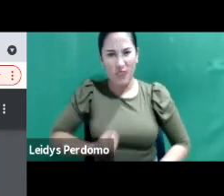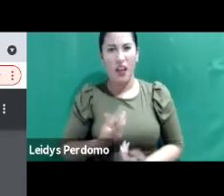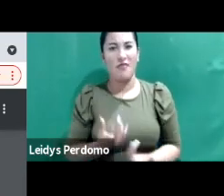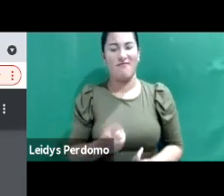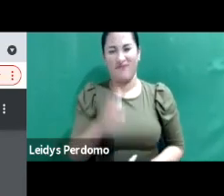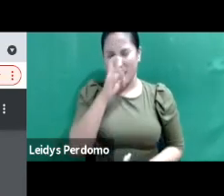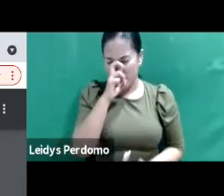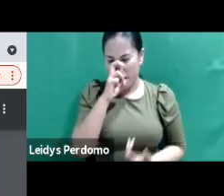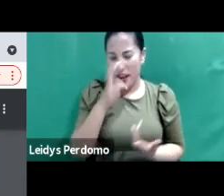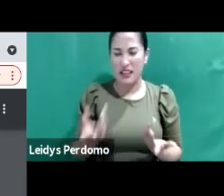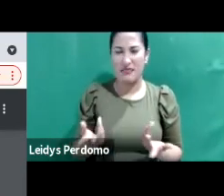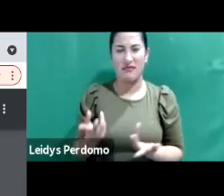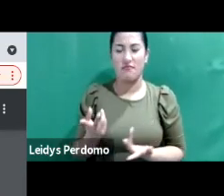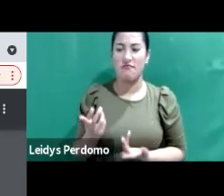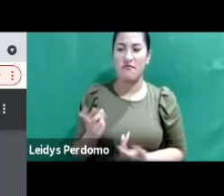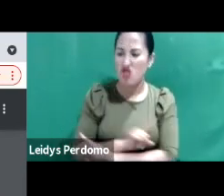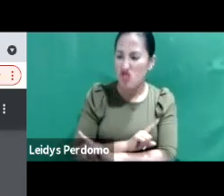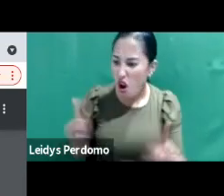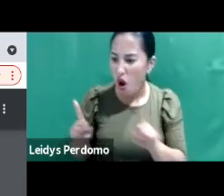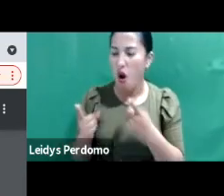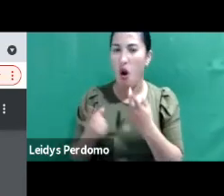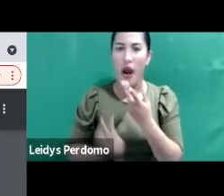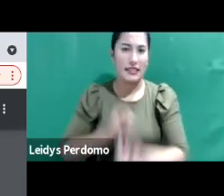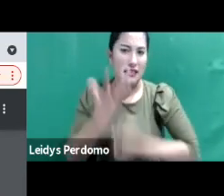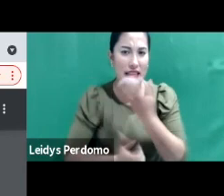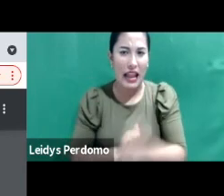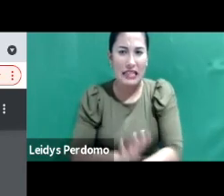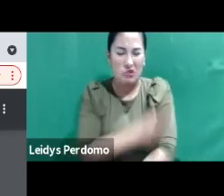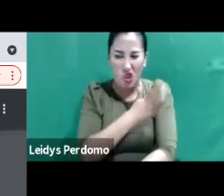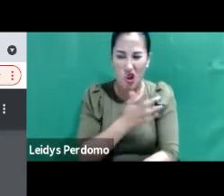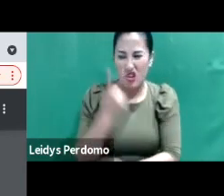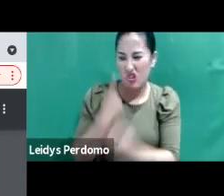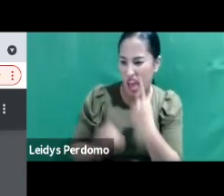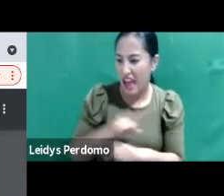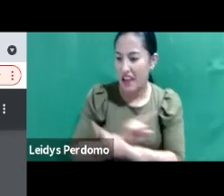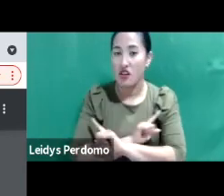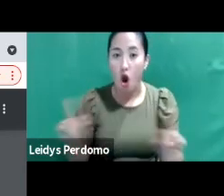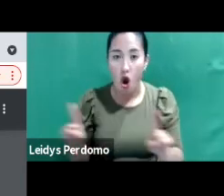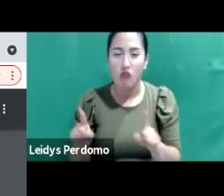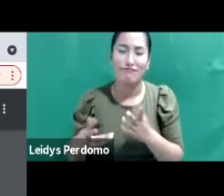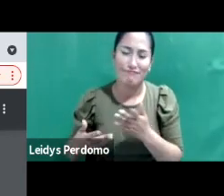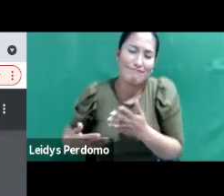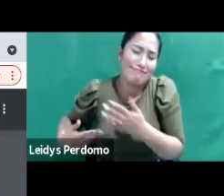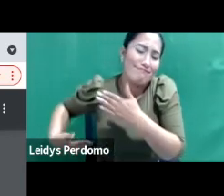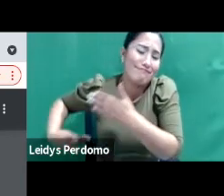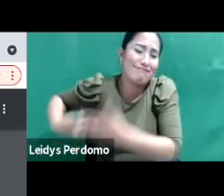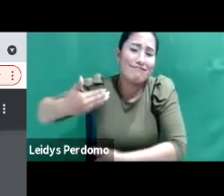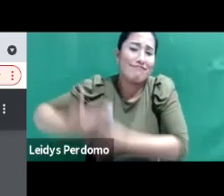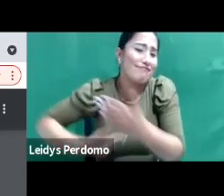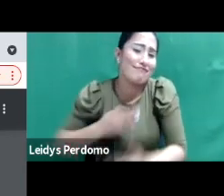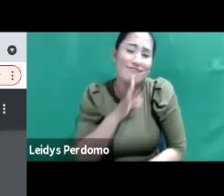verbalizaciones duras en relación a la expresión emocional son las que se han venido construyendo históricamente.